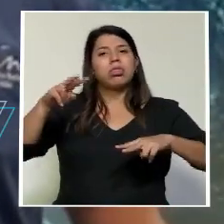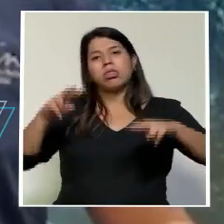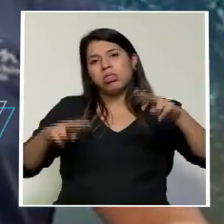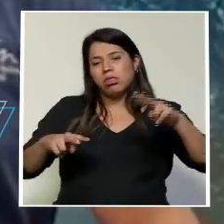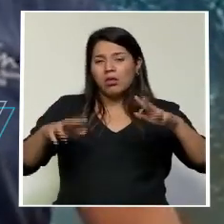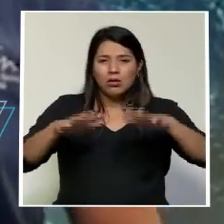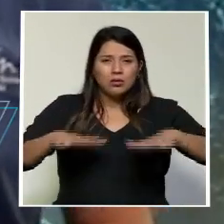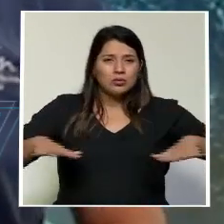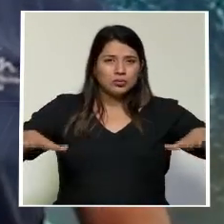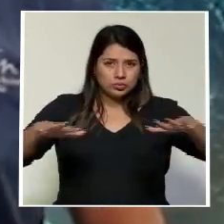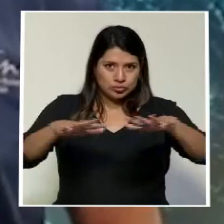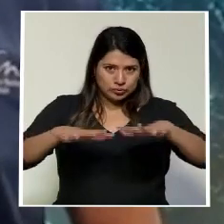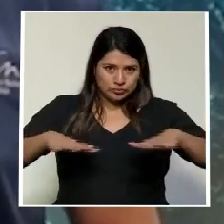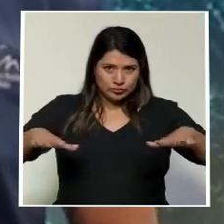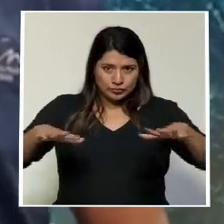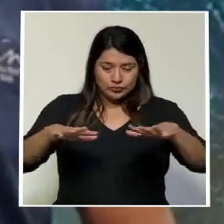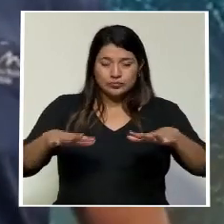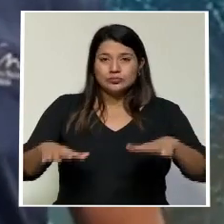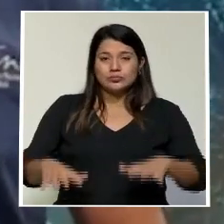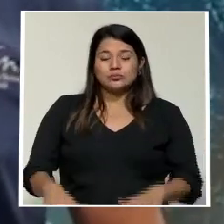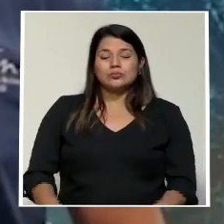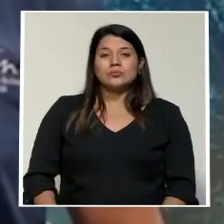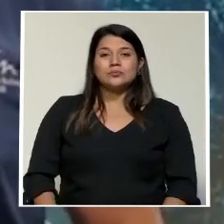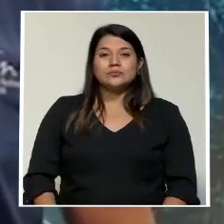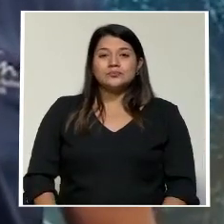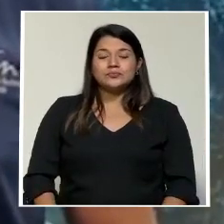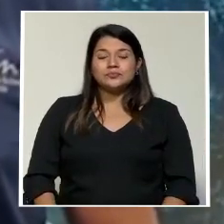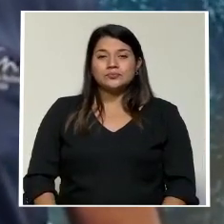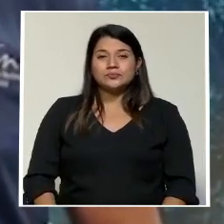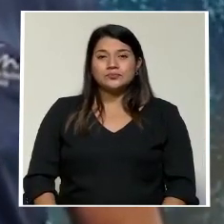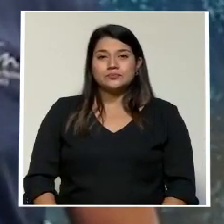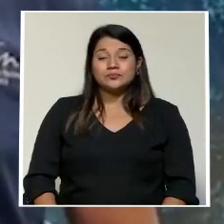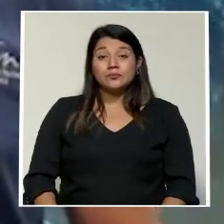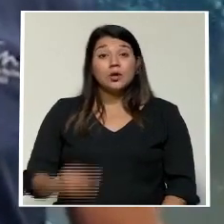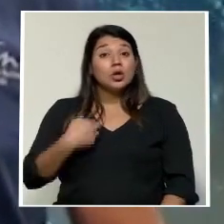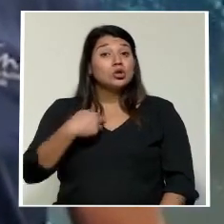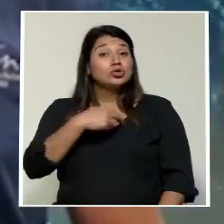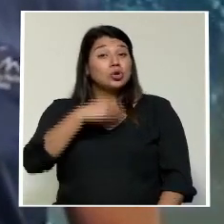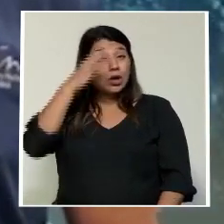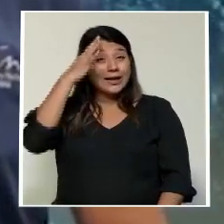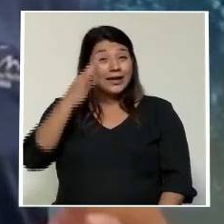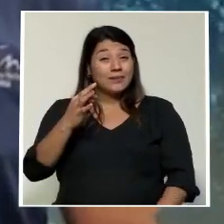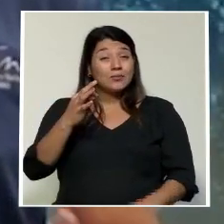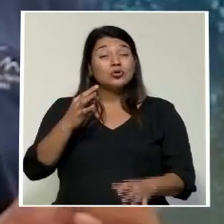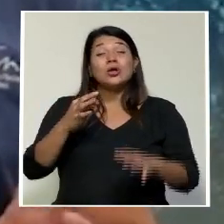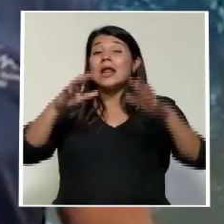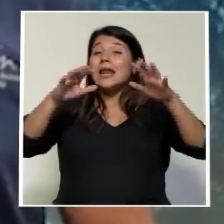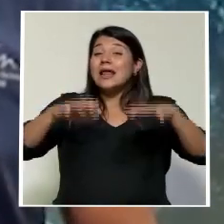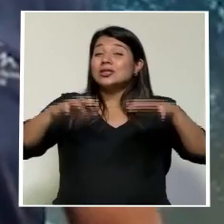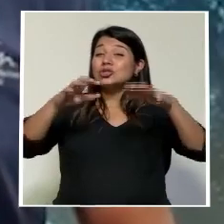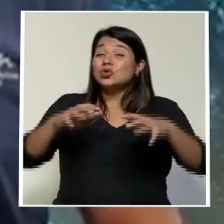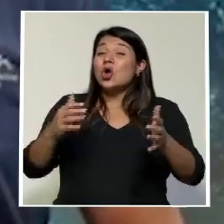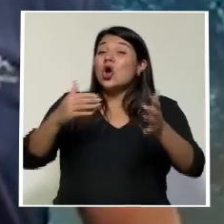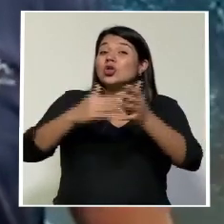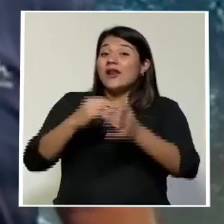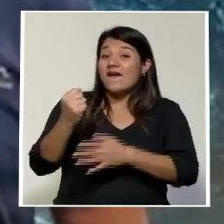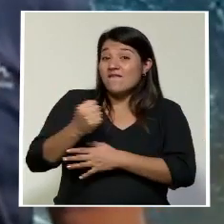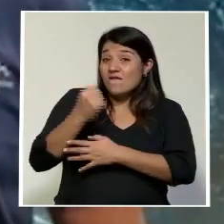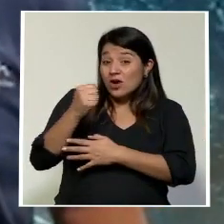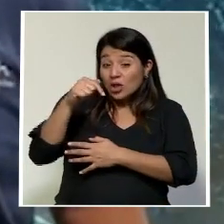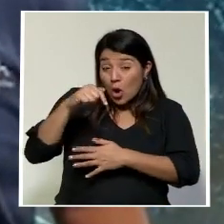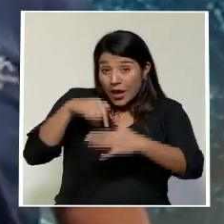y humedad desde ambos sectores marítimos hacia el territorio nacional. Estamos previendo que nuevamente las lluvias más intensas durante esta tarde